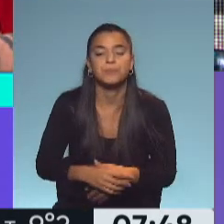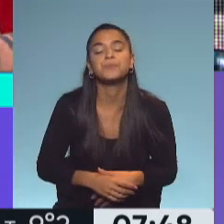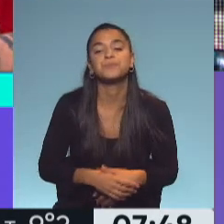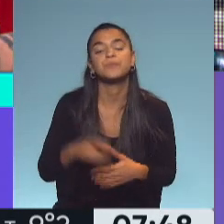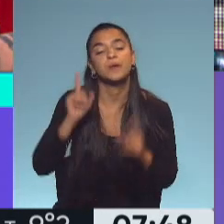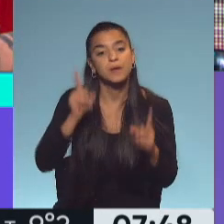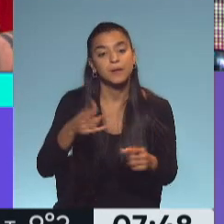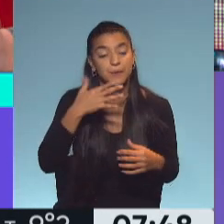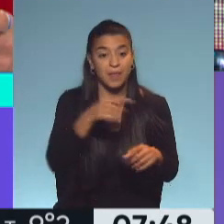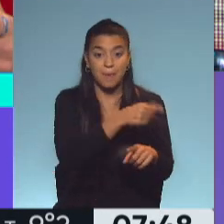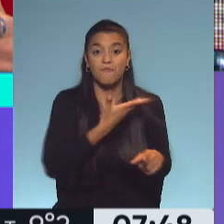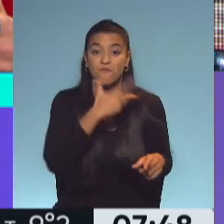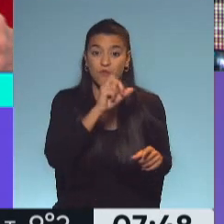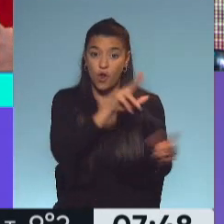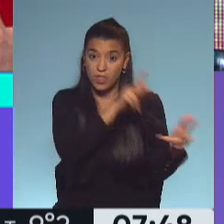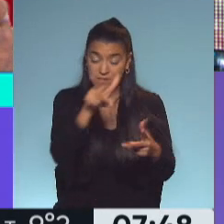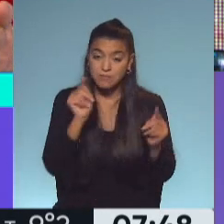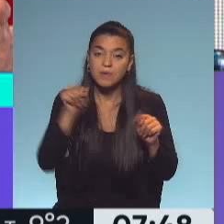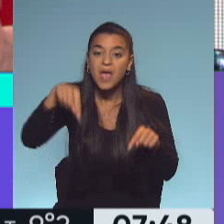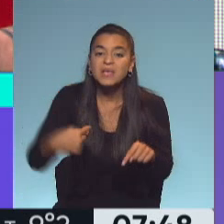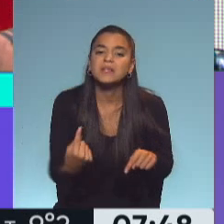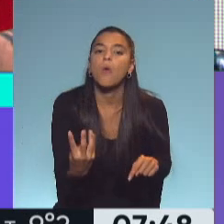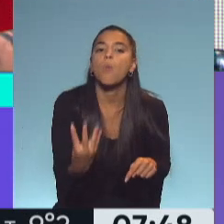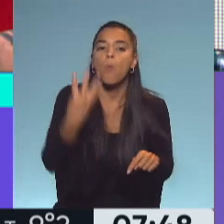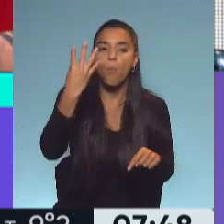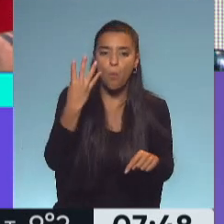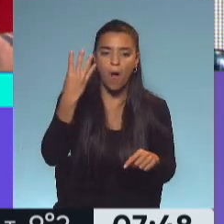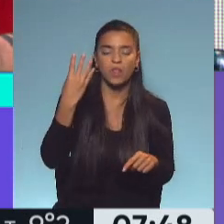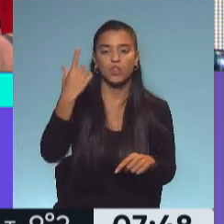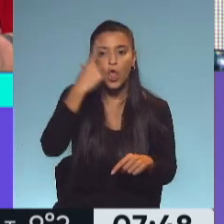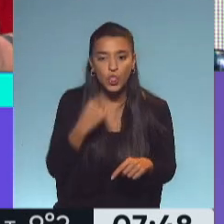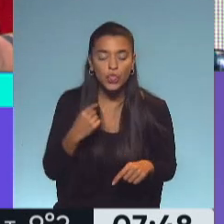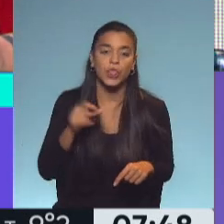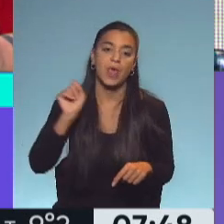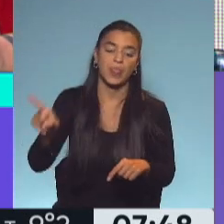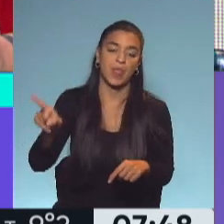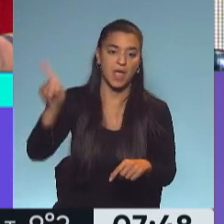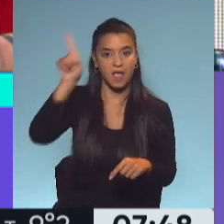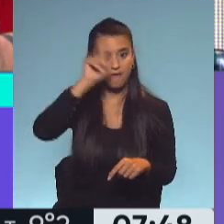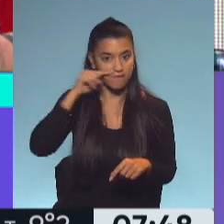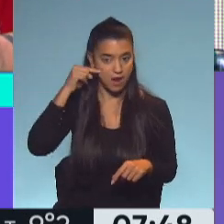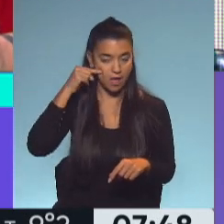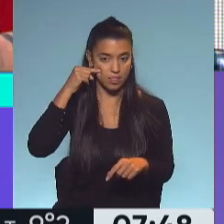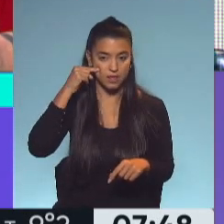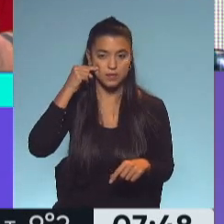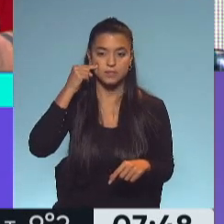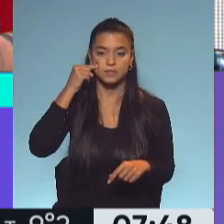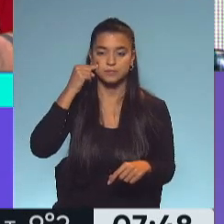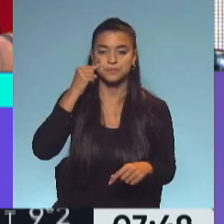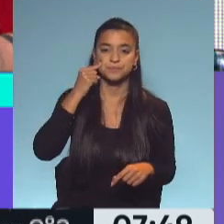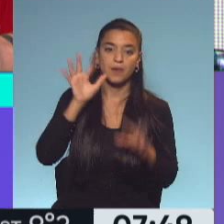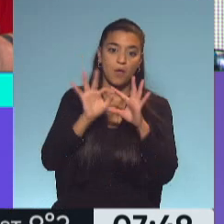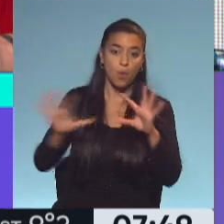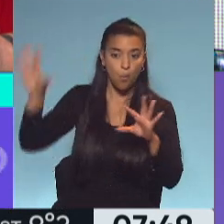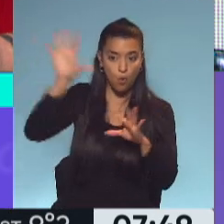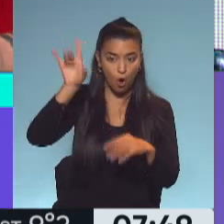lo que decía Flor, que en principio esta es la cuarta jornada del presidente Alberto Fernández en Europa.